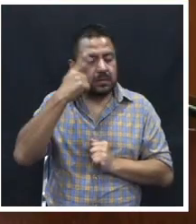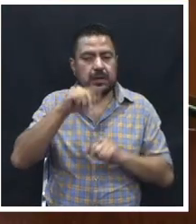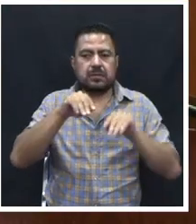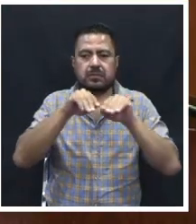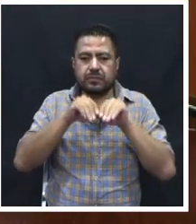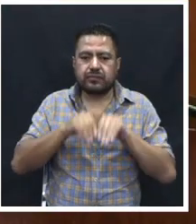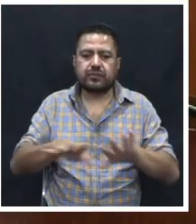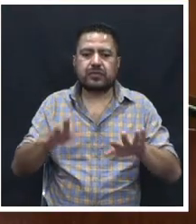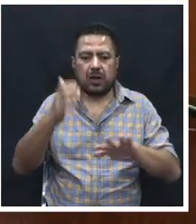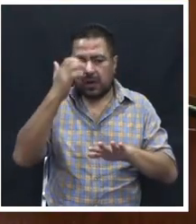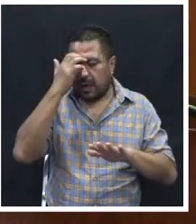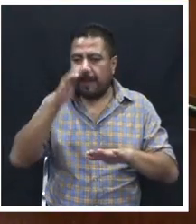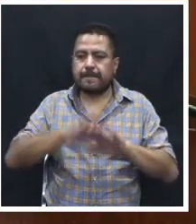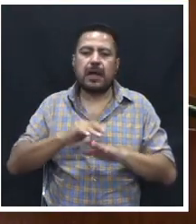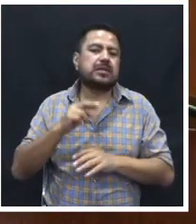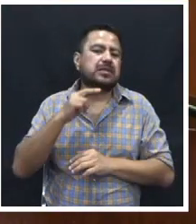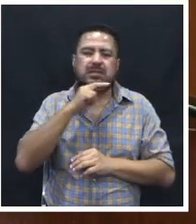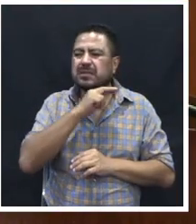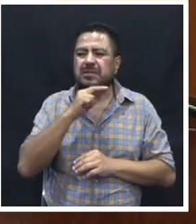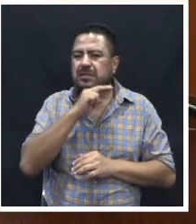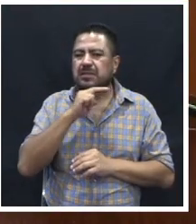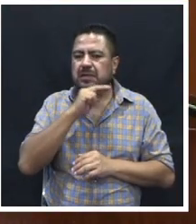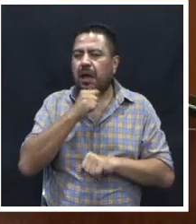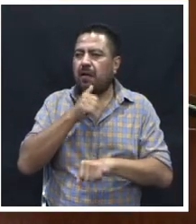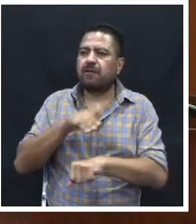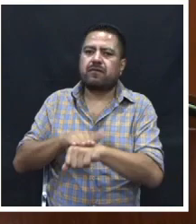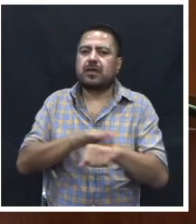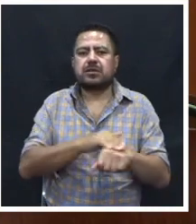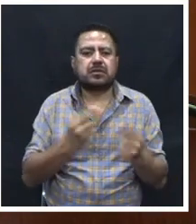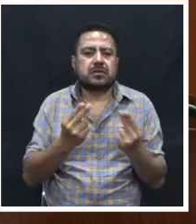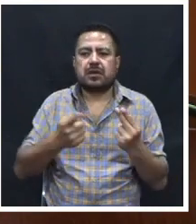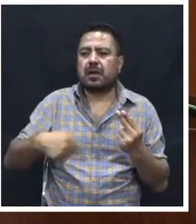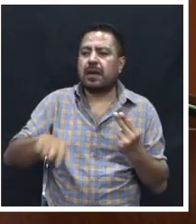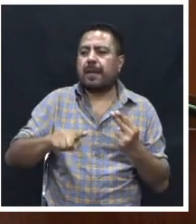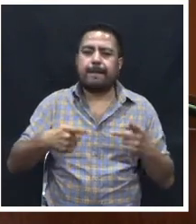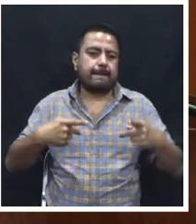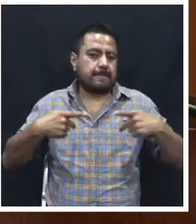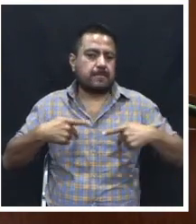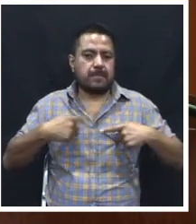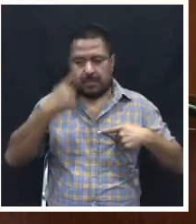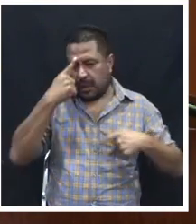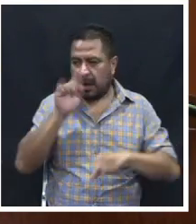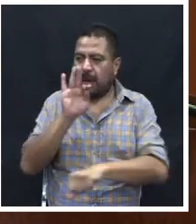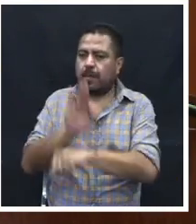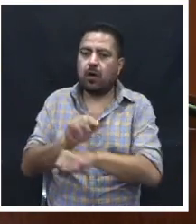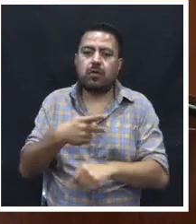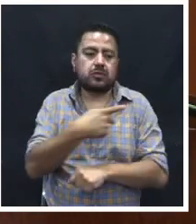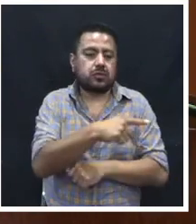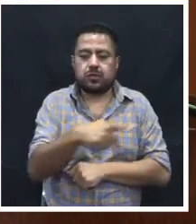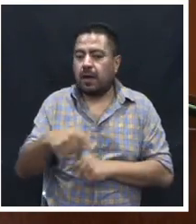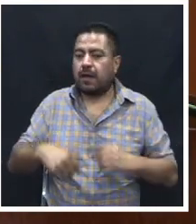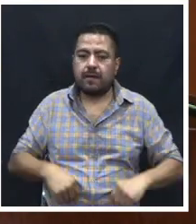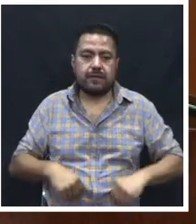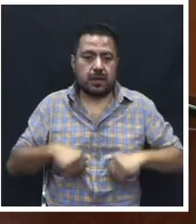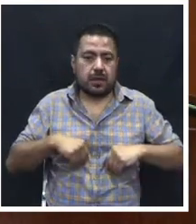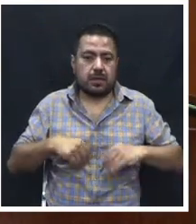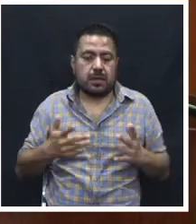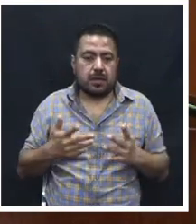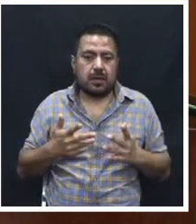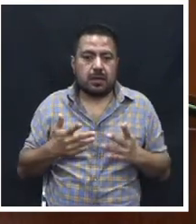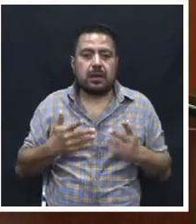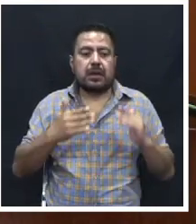conocer efectiva y rápidamente los avisos que requiere la población para proteger su vida, en primer lugar,